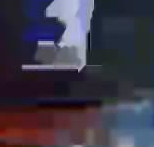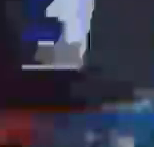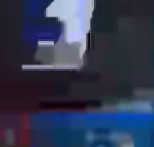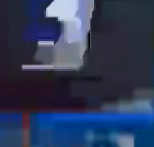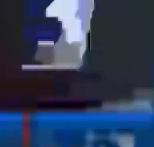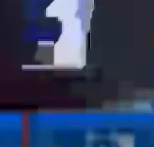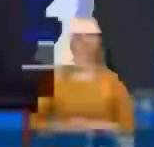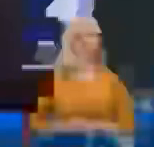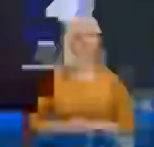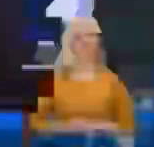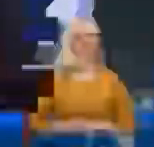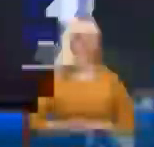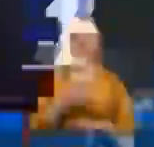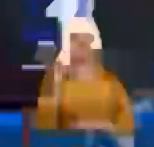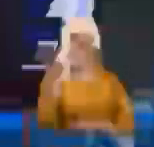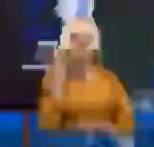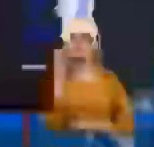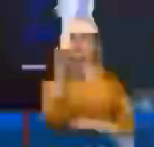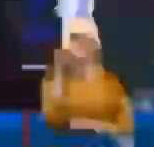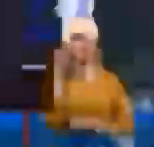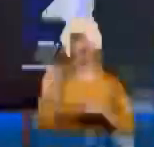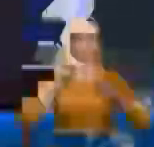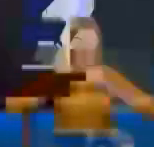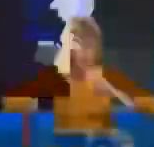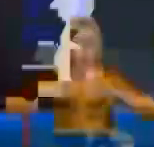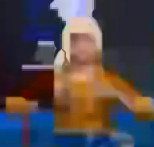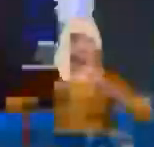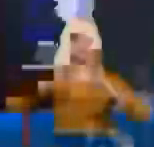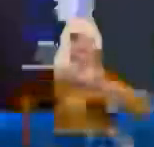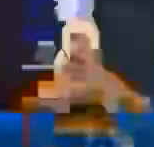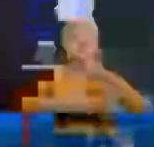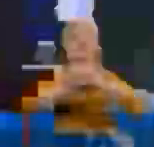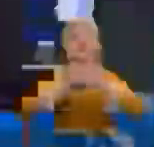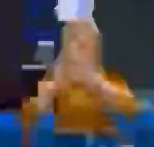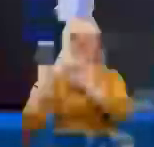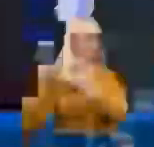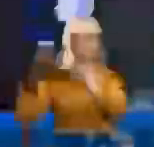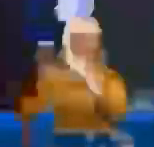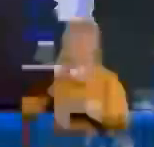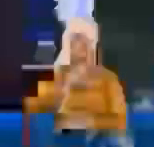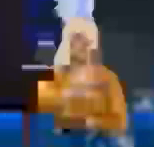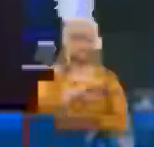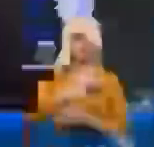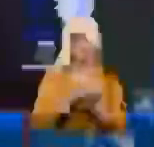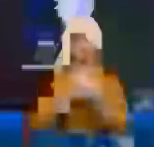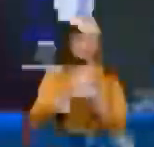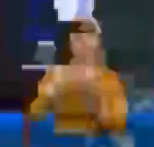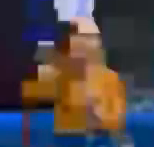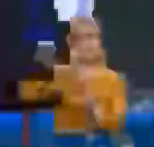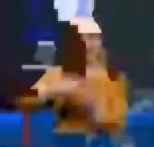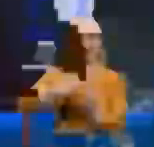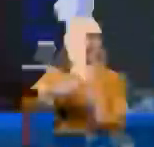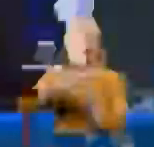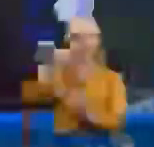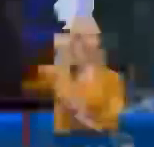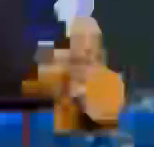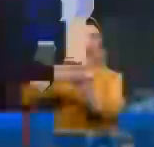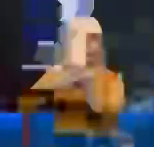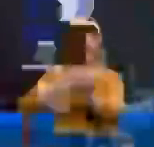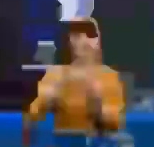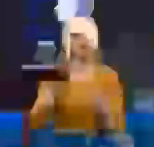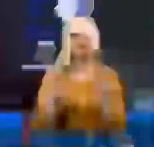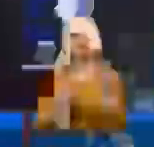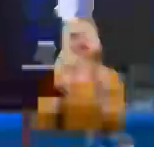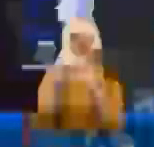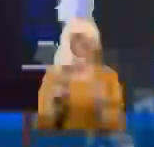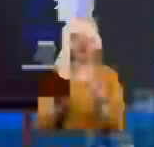Y a partir del 14 de septiembre, la emisión de salvoconductos recaerá en los municipios. El Distrito Metropolitano de Quito concederá un mes para que los ciudadanos